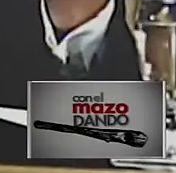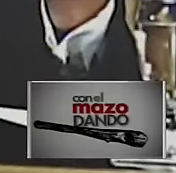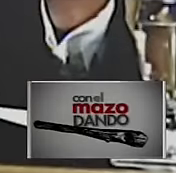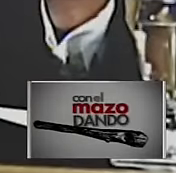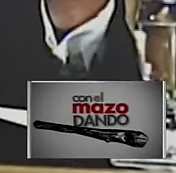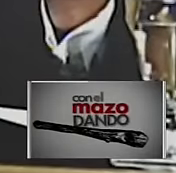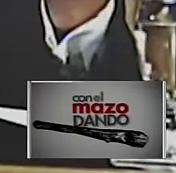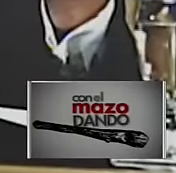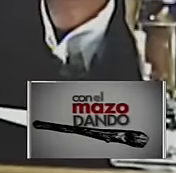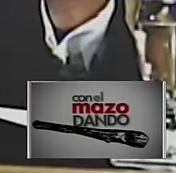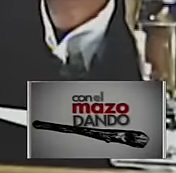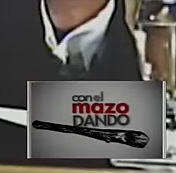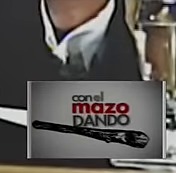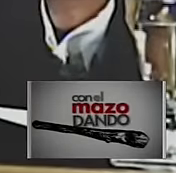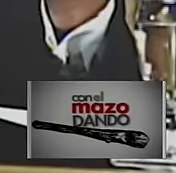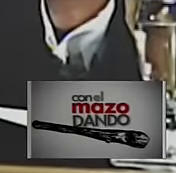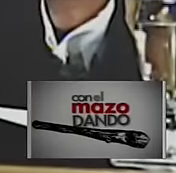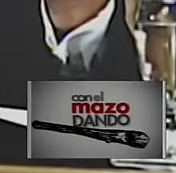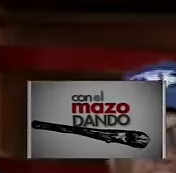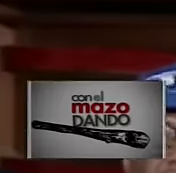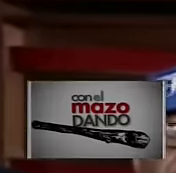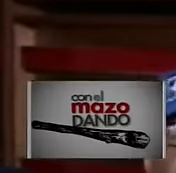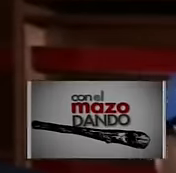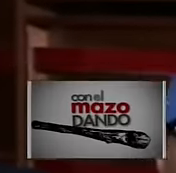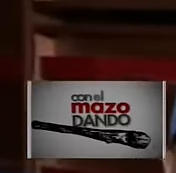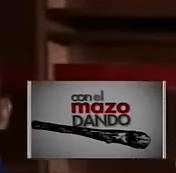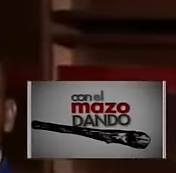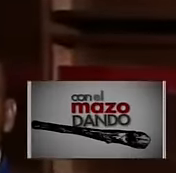Partido Comunista de Venezuela presente.